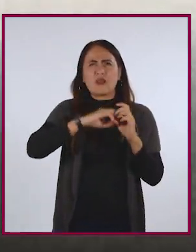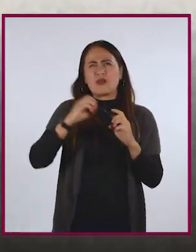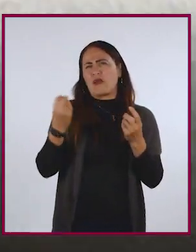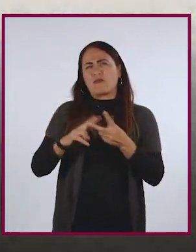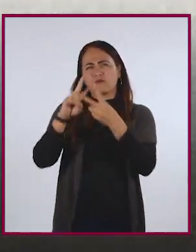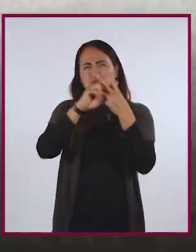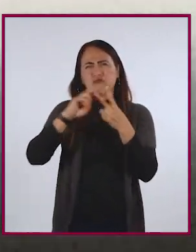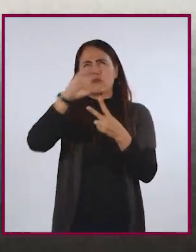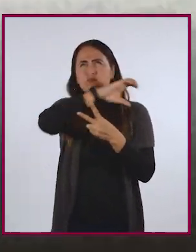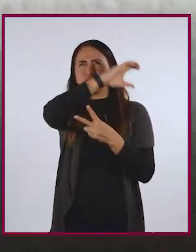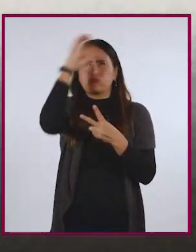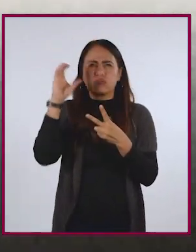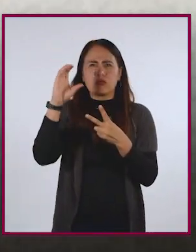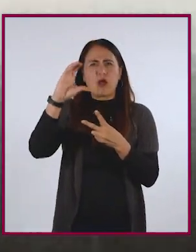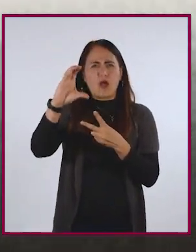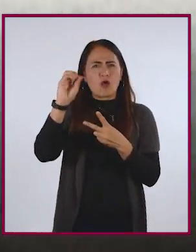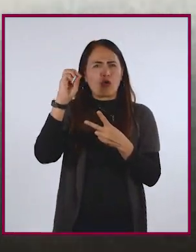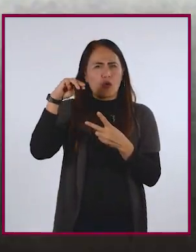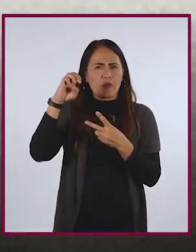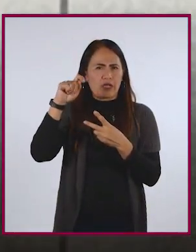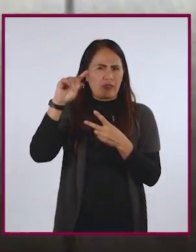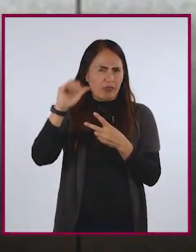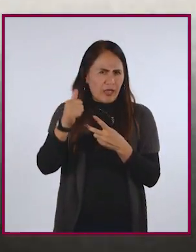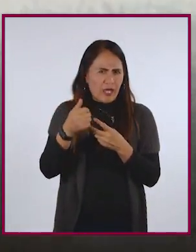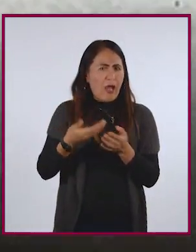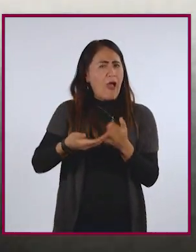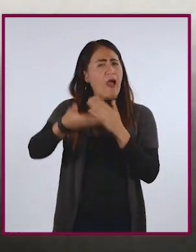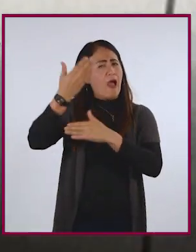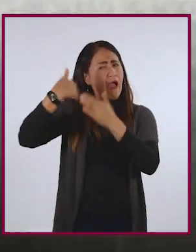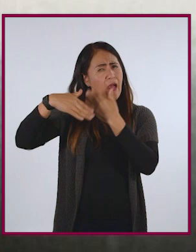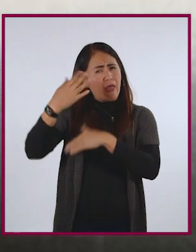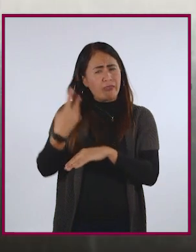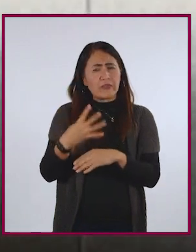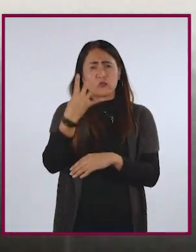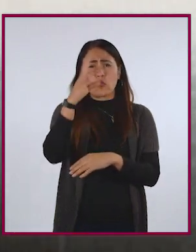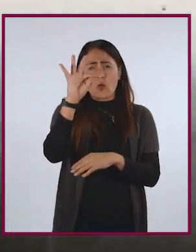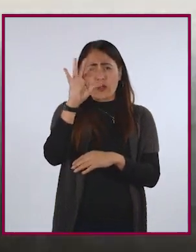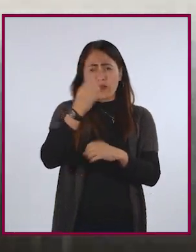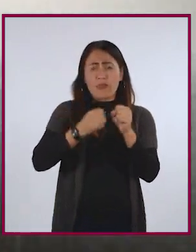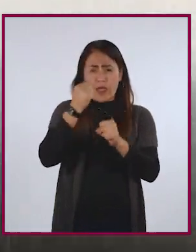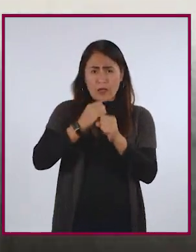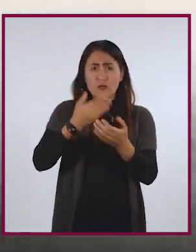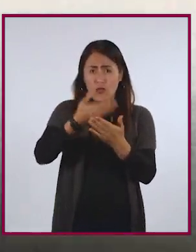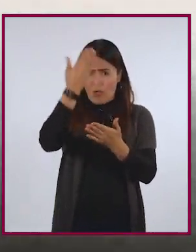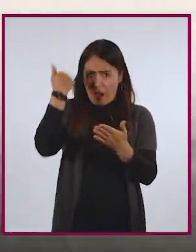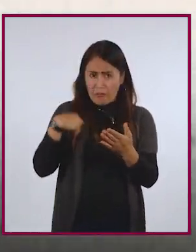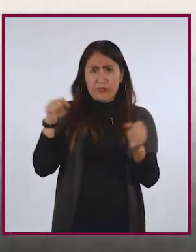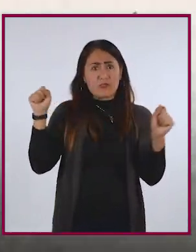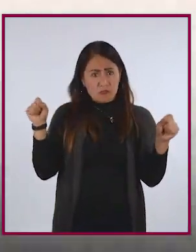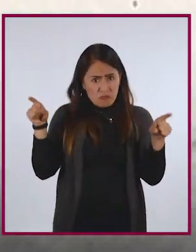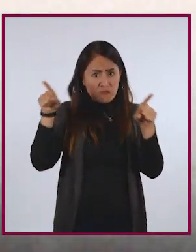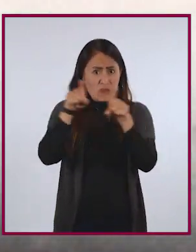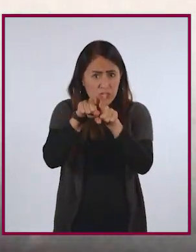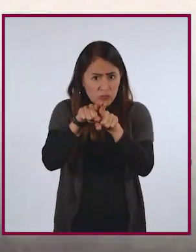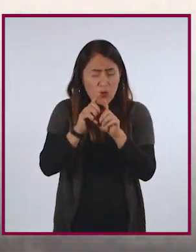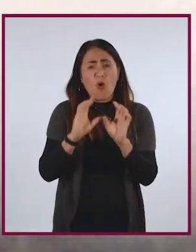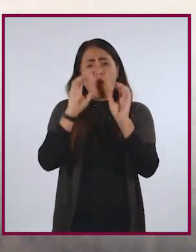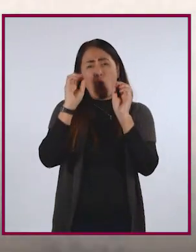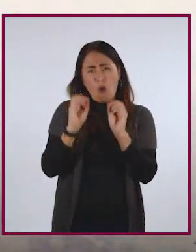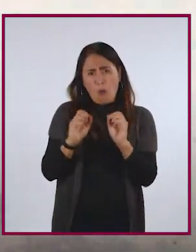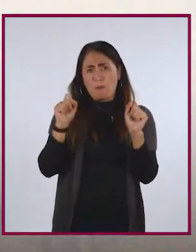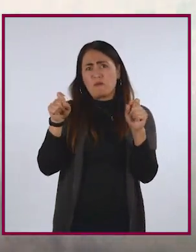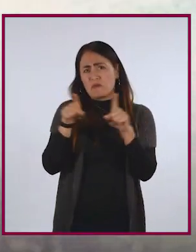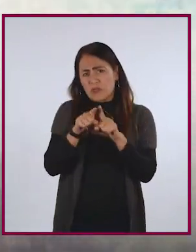cometa avistado desde la Tierra. ¿Era o no el mismo que había pasado 4 décadas antes? ¿Eran